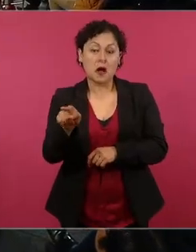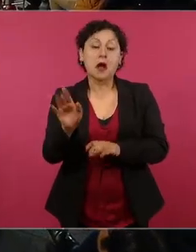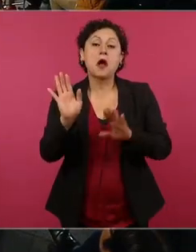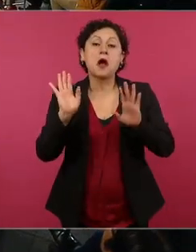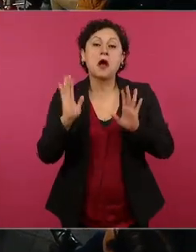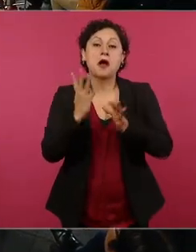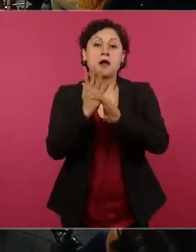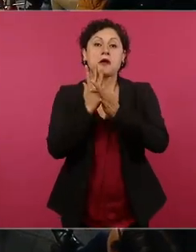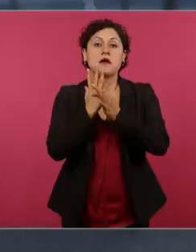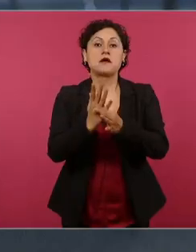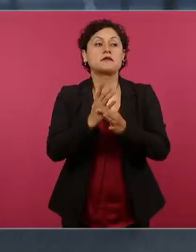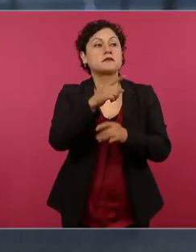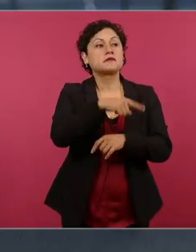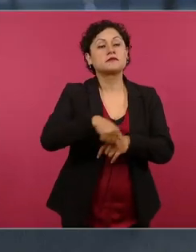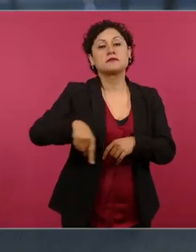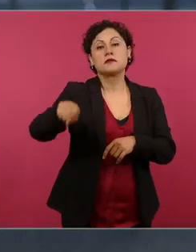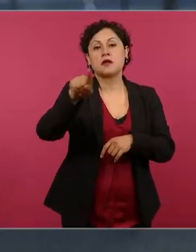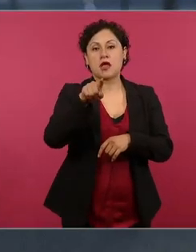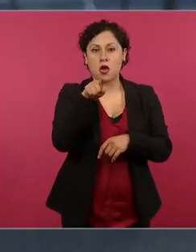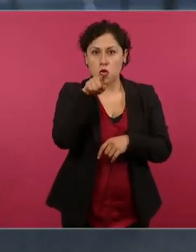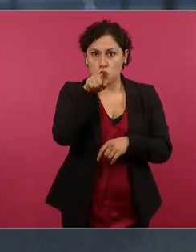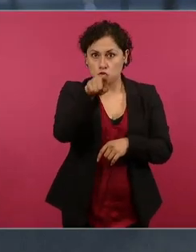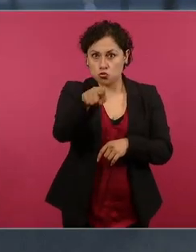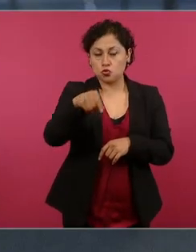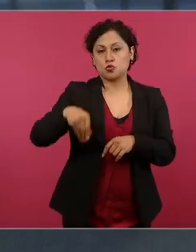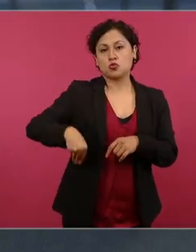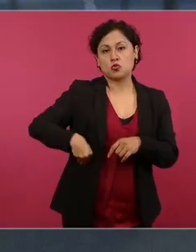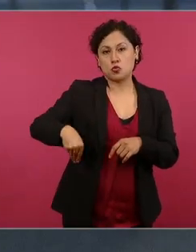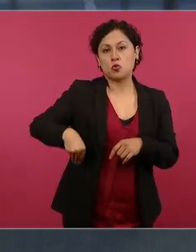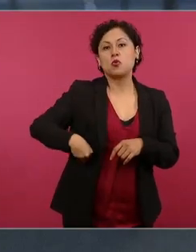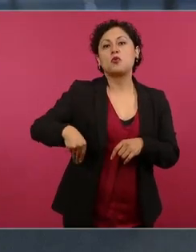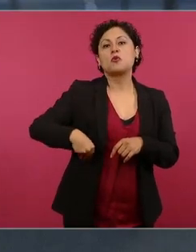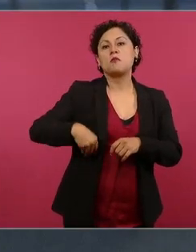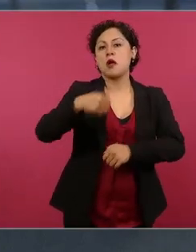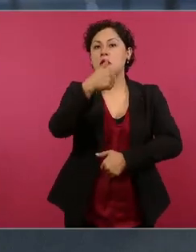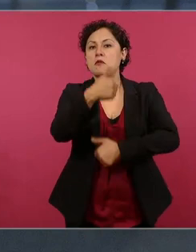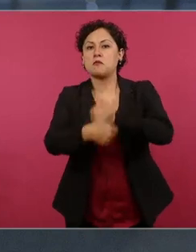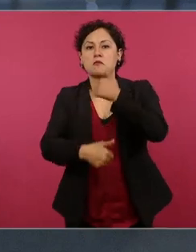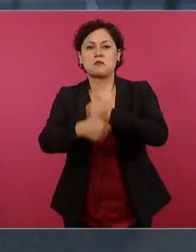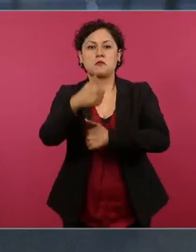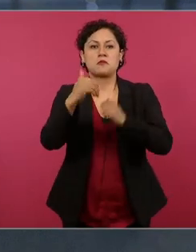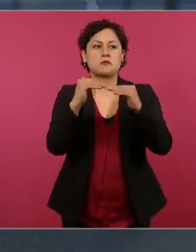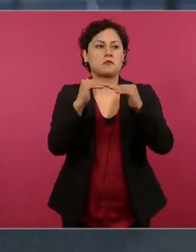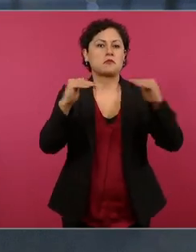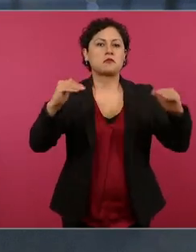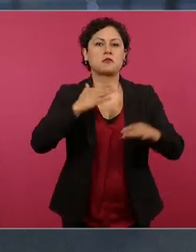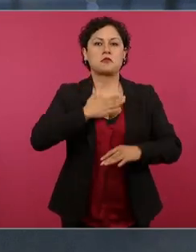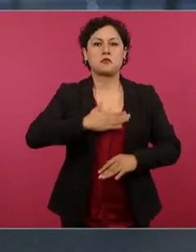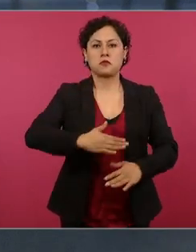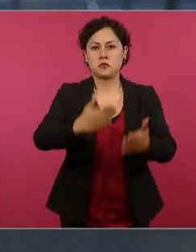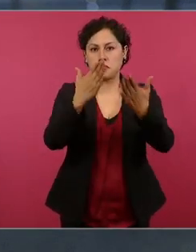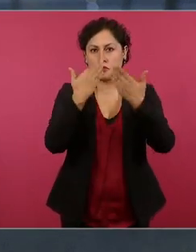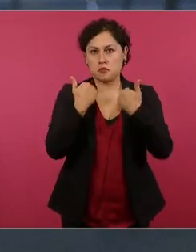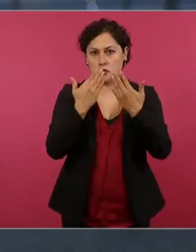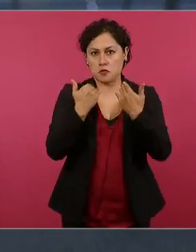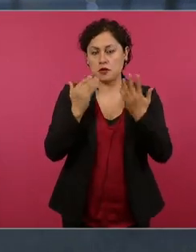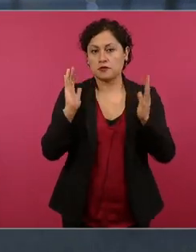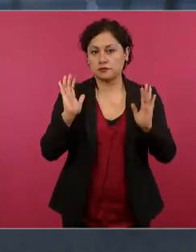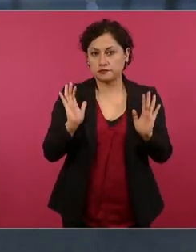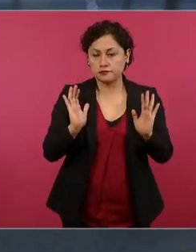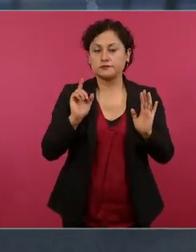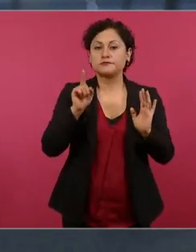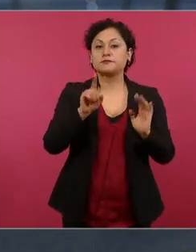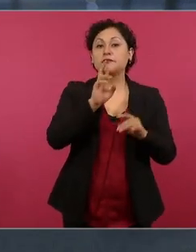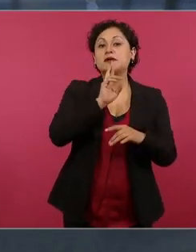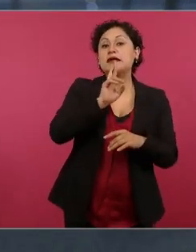las intervenciones que usted ha tenido a favor de otra candidata. No como una respuesta a esta candidata,